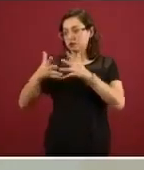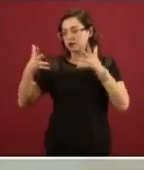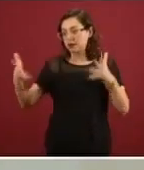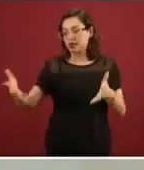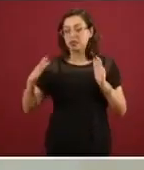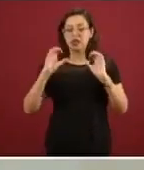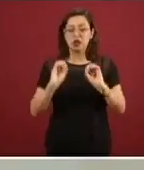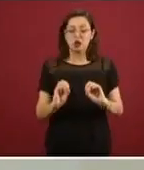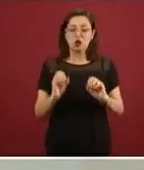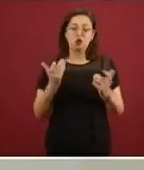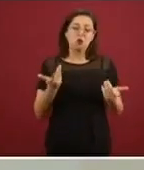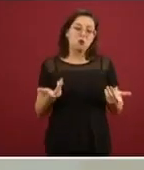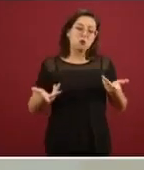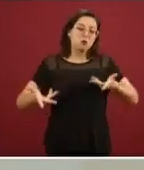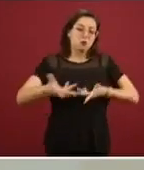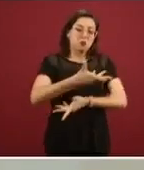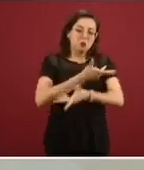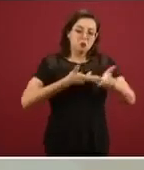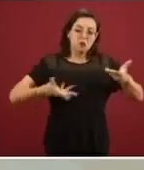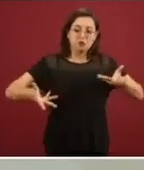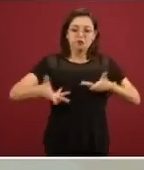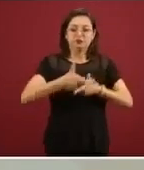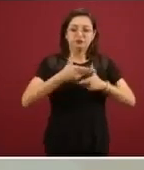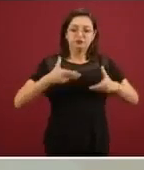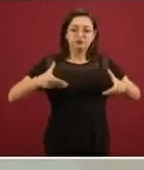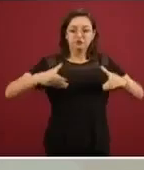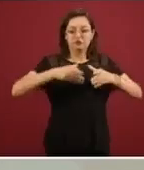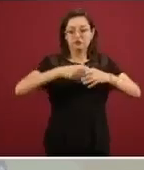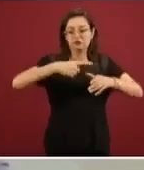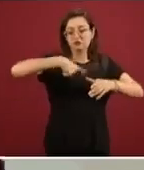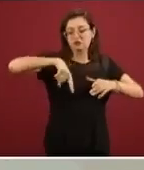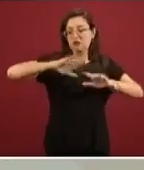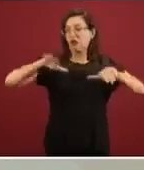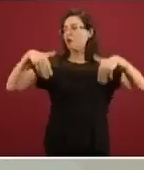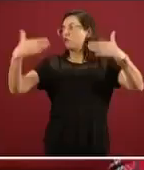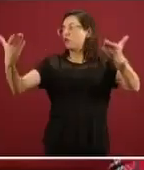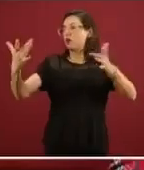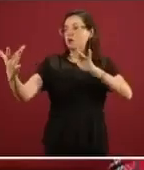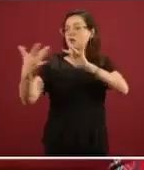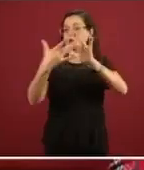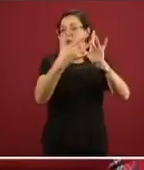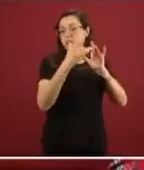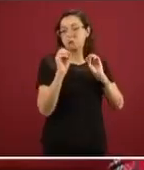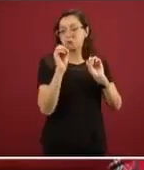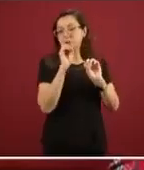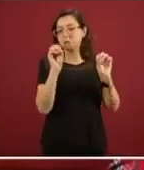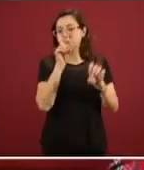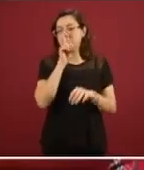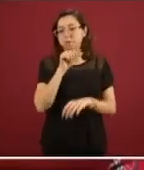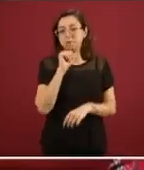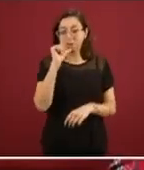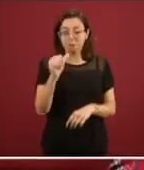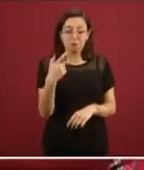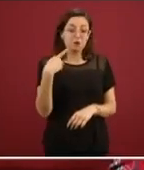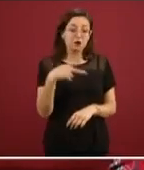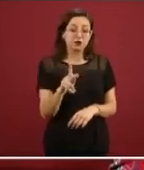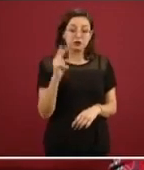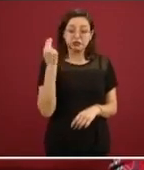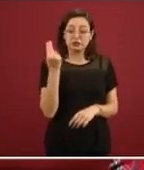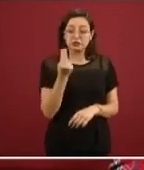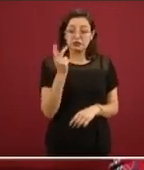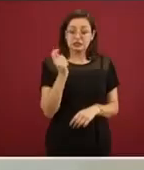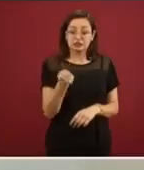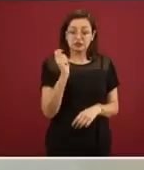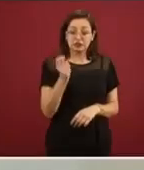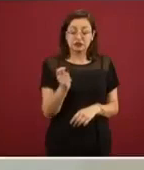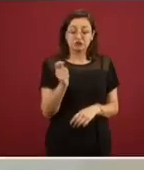momento tienen dinámicas que se integran más entre ellos que con estos otros municipios grandes. Pero esto no necesariamente quiere decir que más